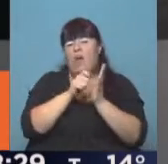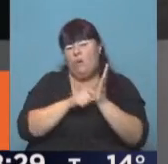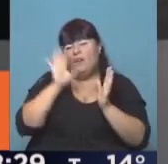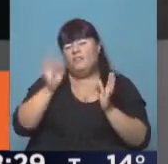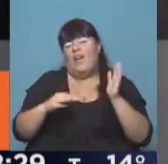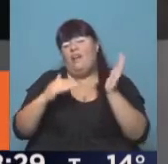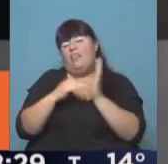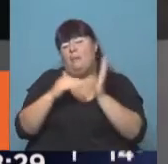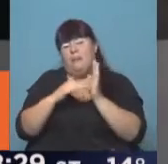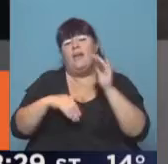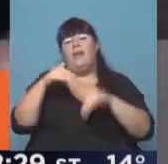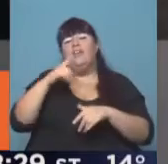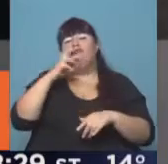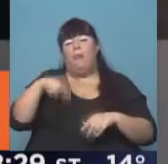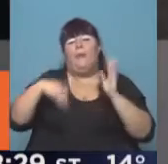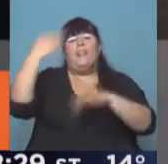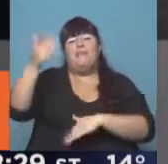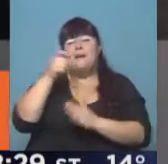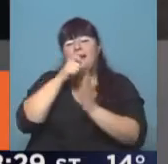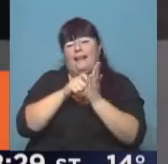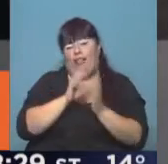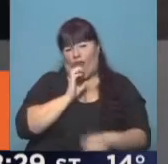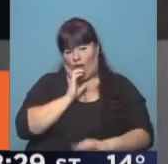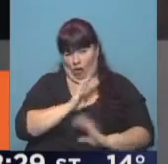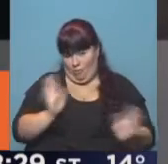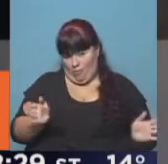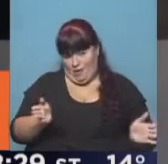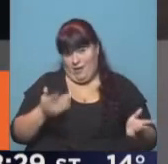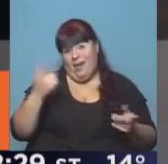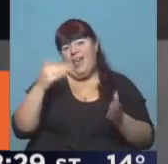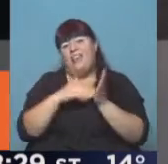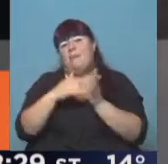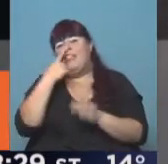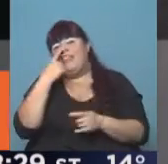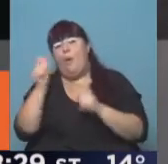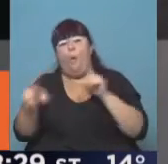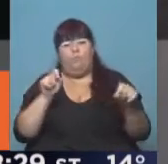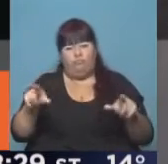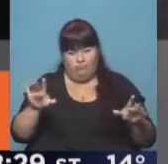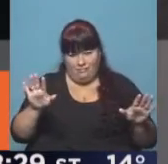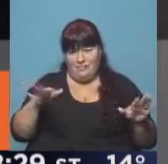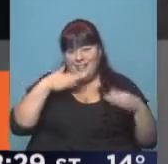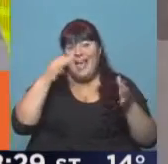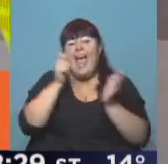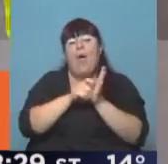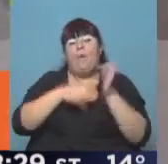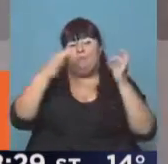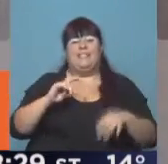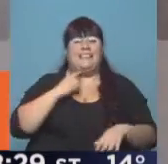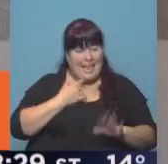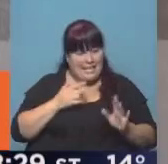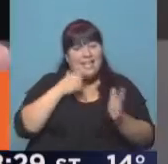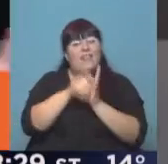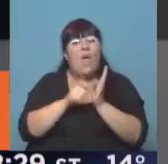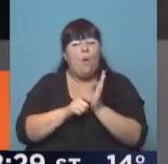ya sabemos son relativas después de trump las encuestas son chistes claramente al servicio del interés de tal o cual es éste estoy hablando